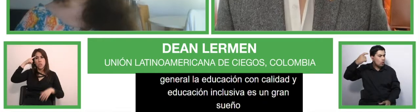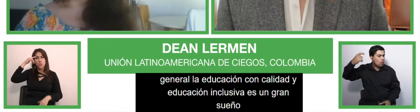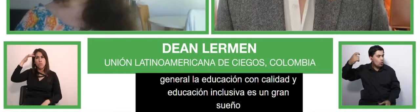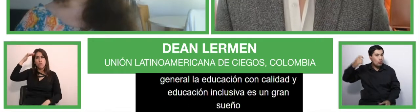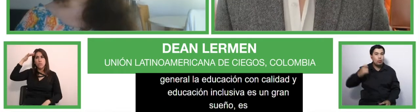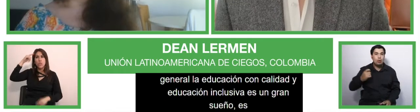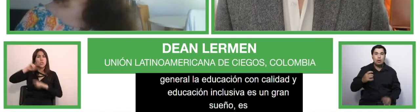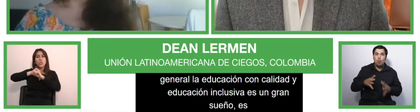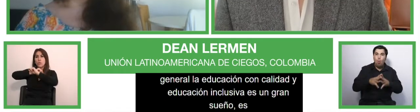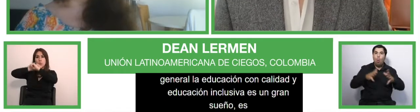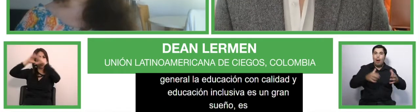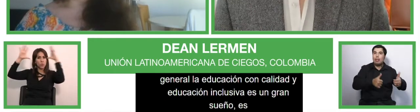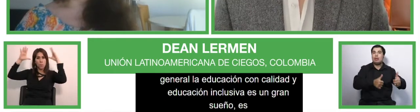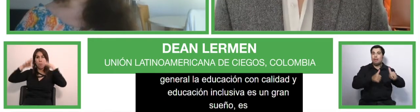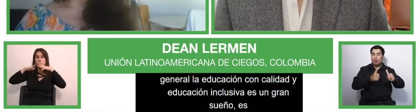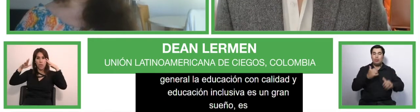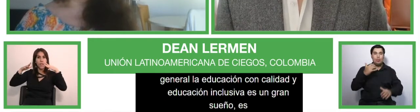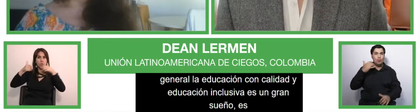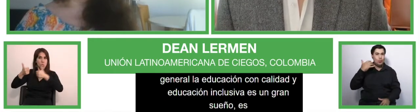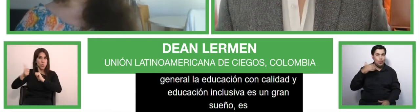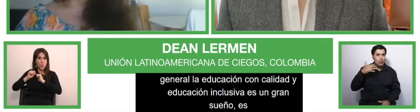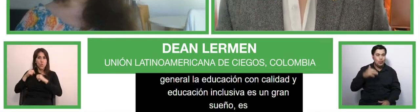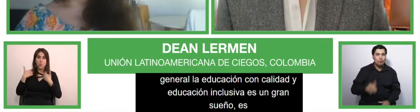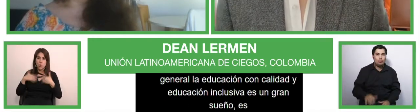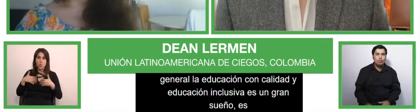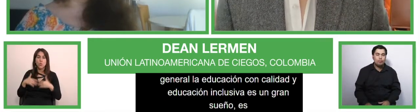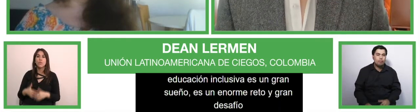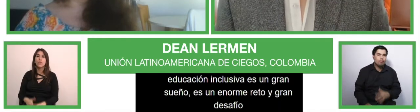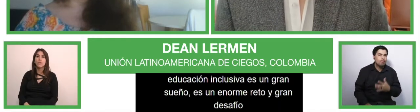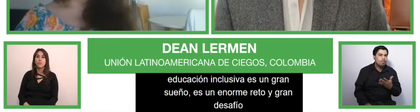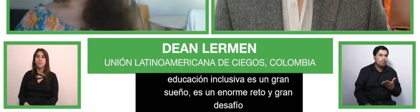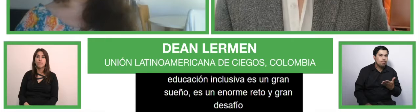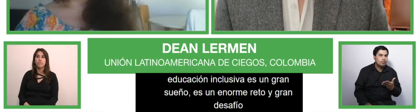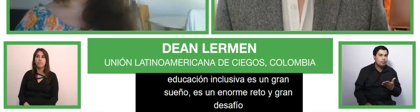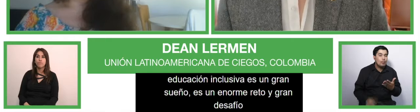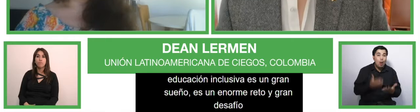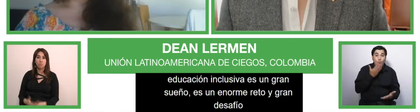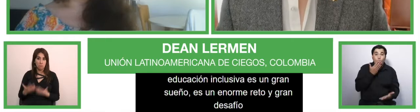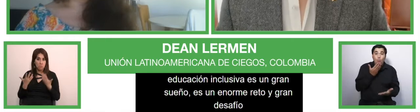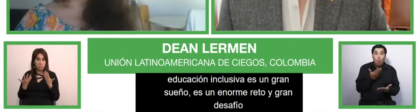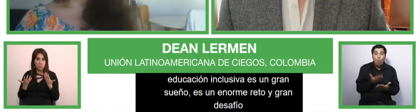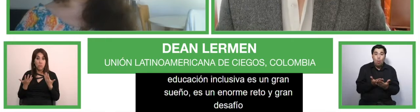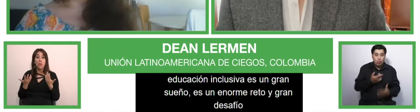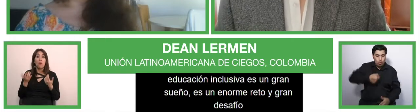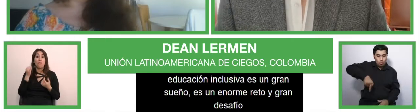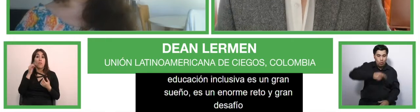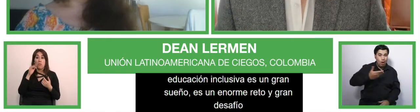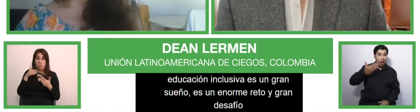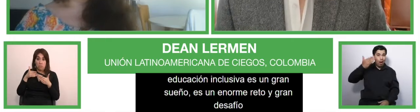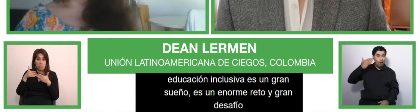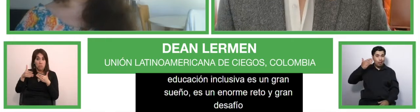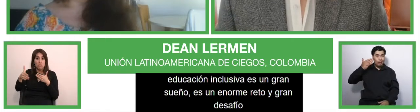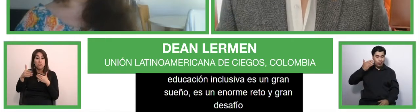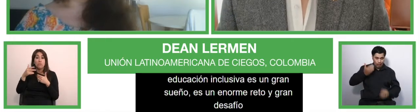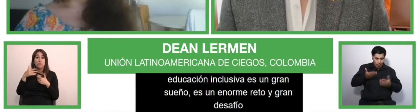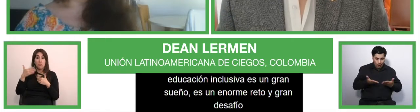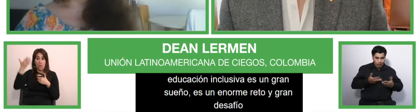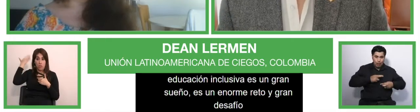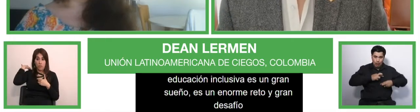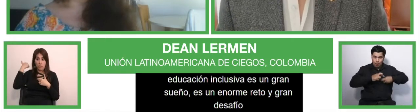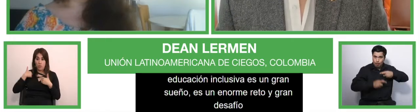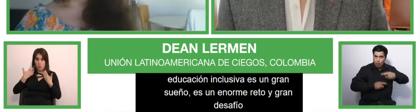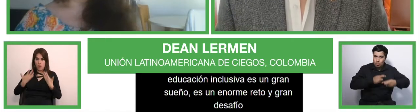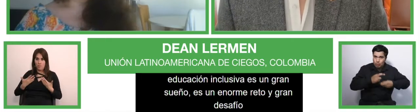desafío. De tal manera que cuando estábamos en el proceso de negociación y concertación